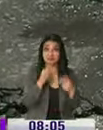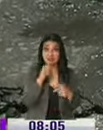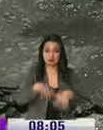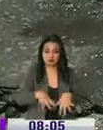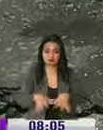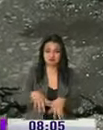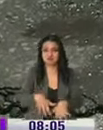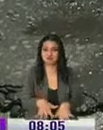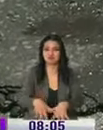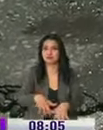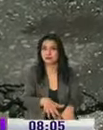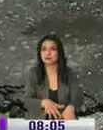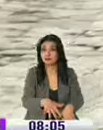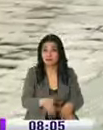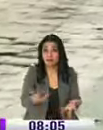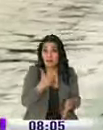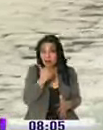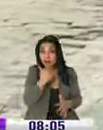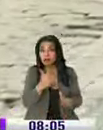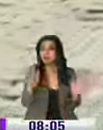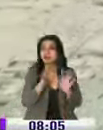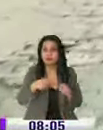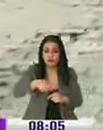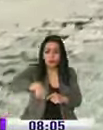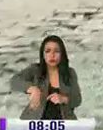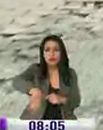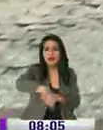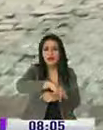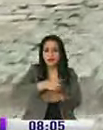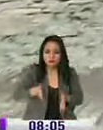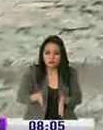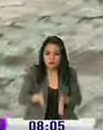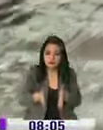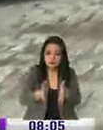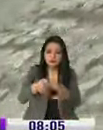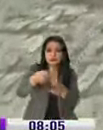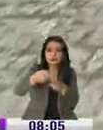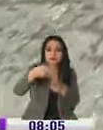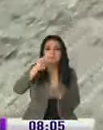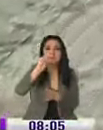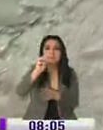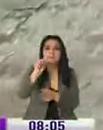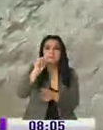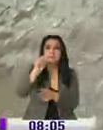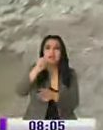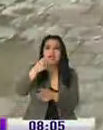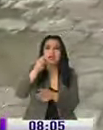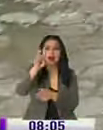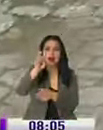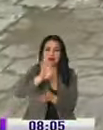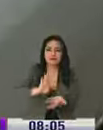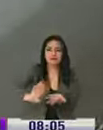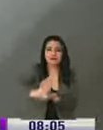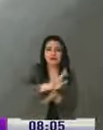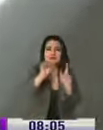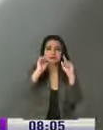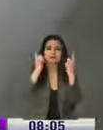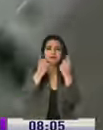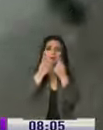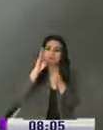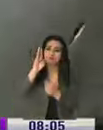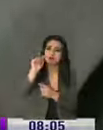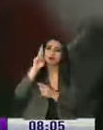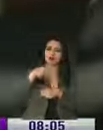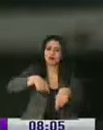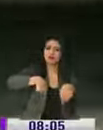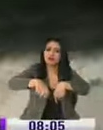o una vertiente, es un profundo hueco en la calle Manglar Alto en el sector de San Bartolo, que por el constante